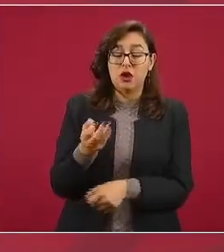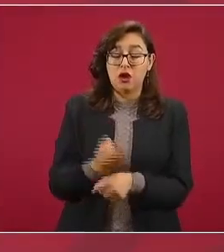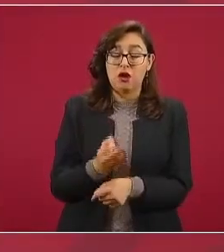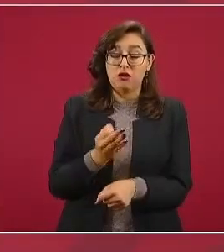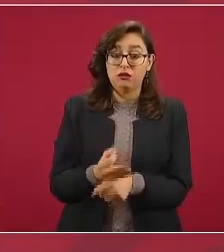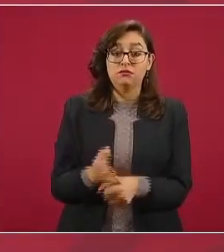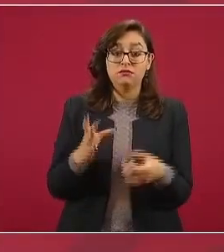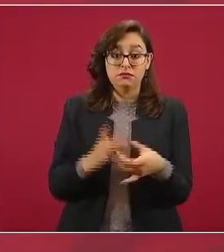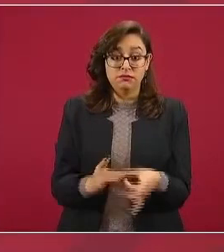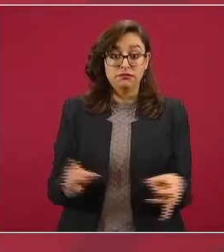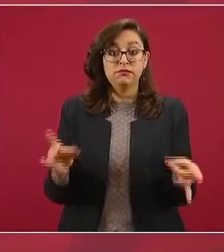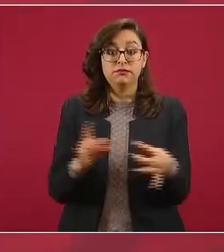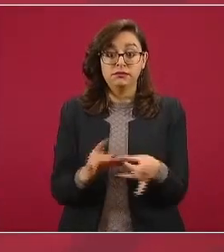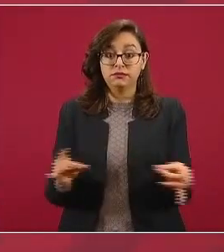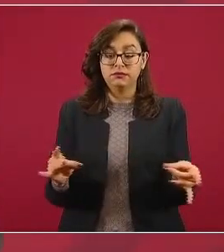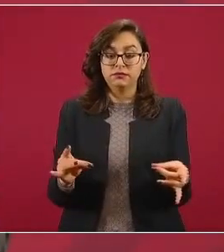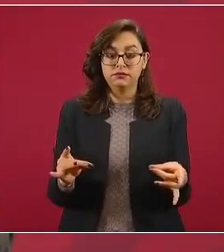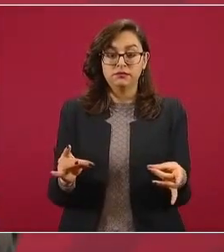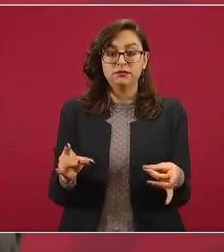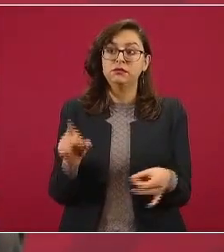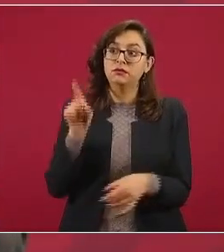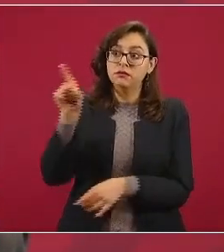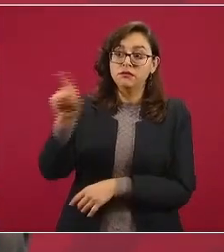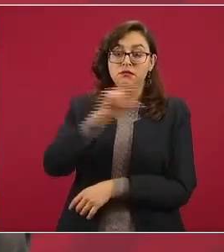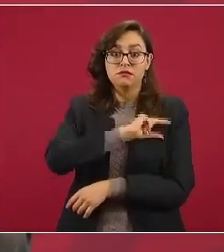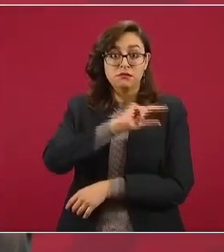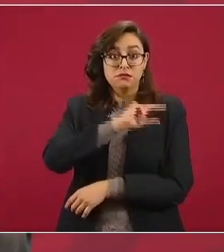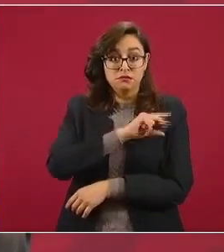es gratuito.